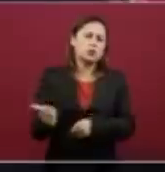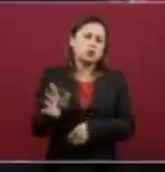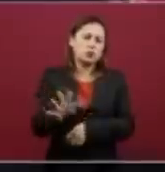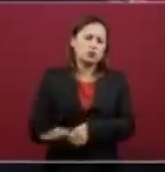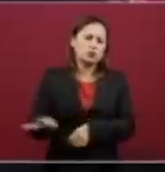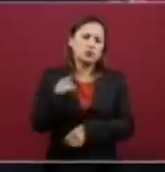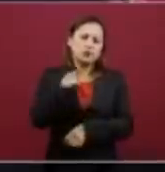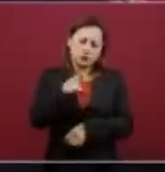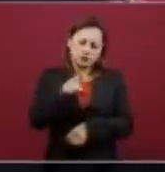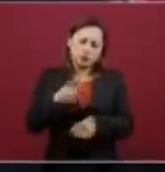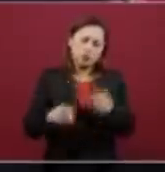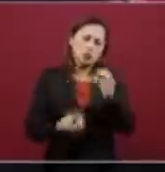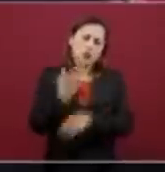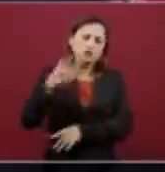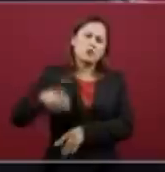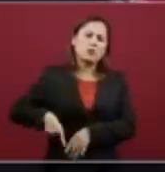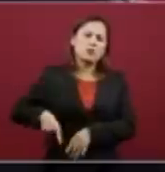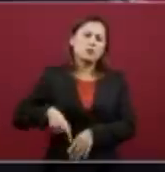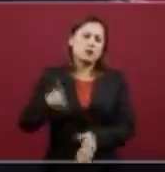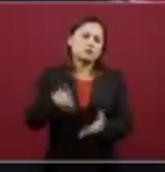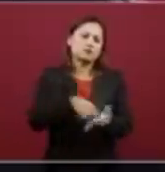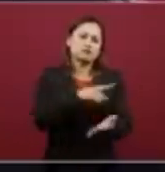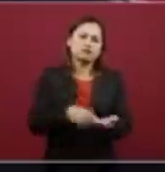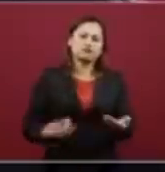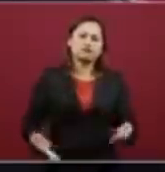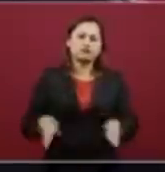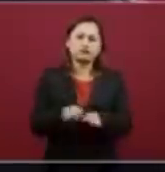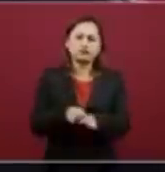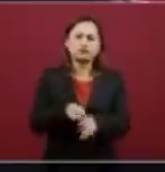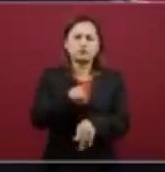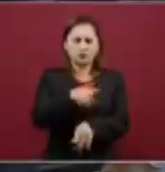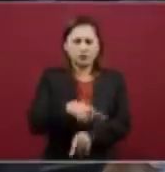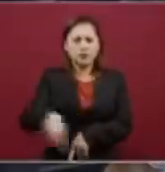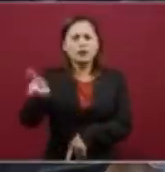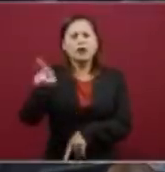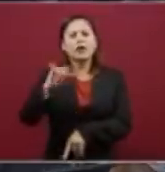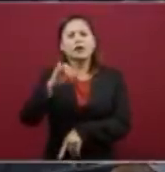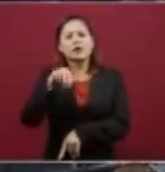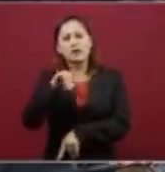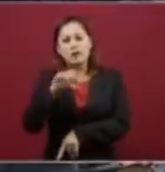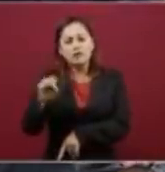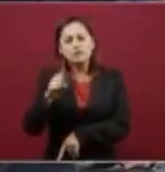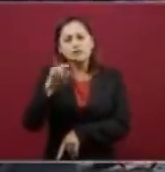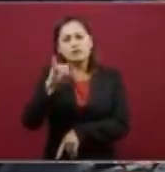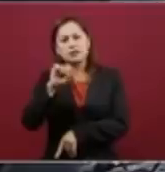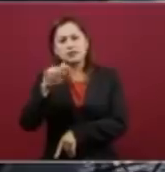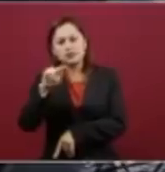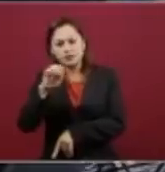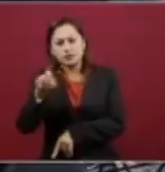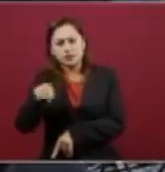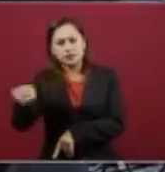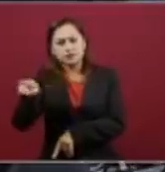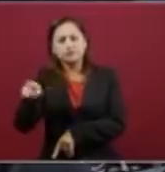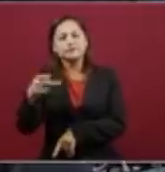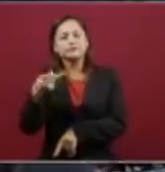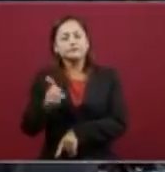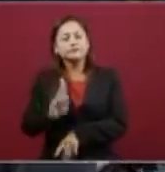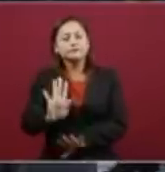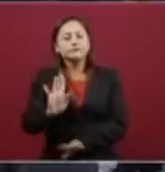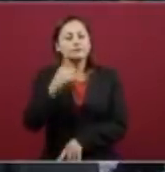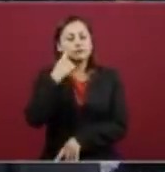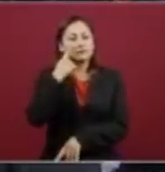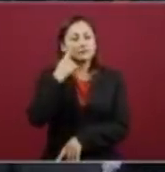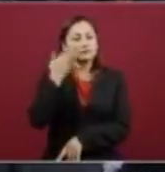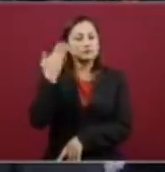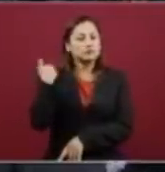gobierno, recibirían atención médica en el IMSS y en el IMSTE. Si no mal recuerdo, el 21 o el 22 de este mes, el